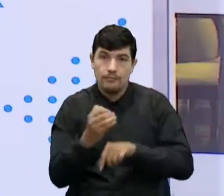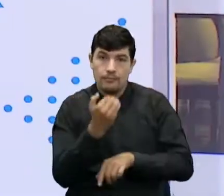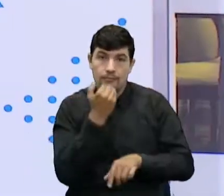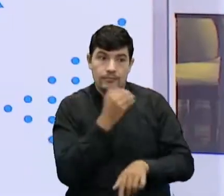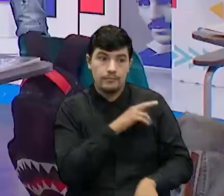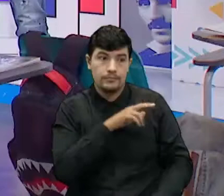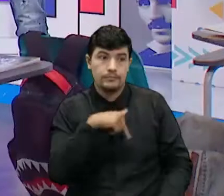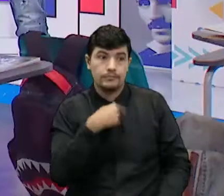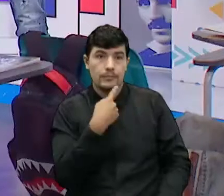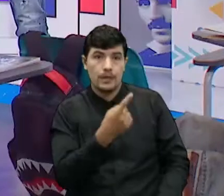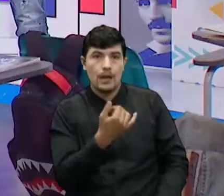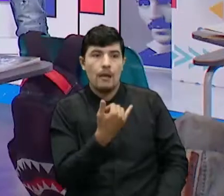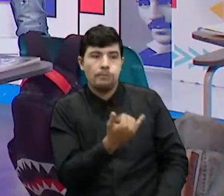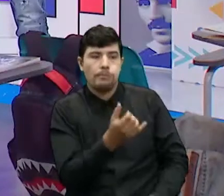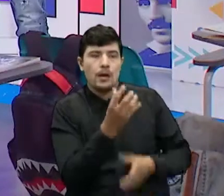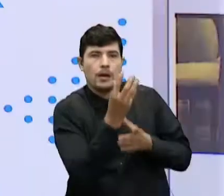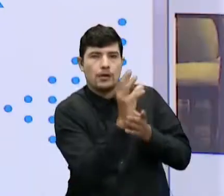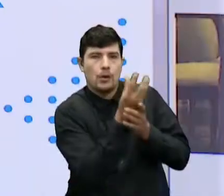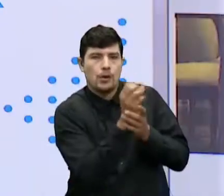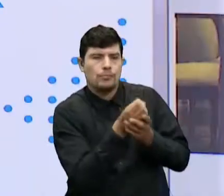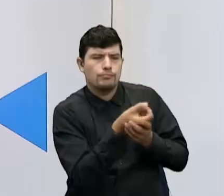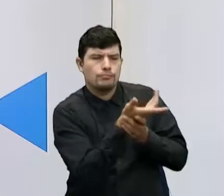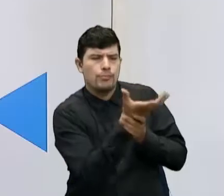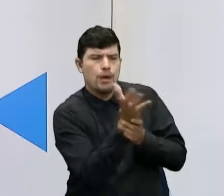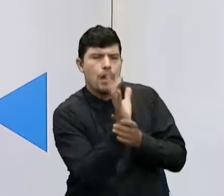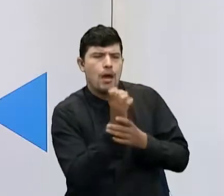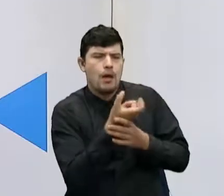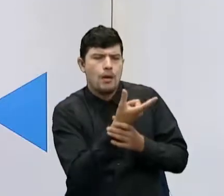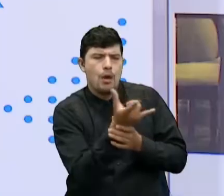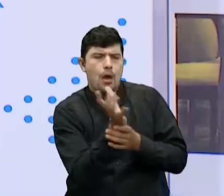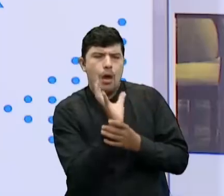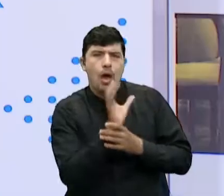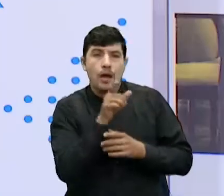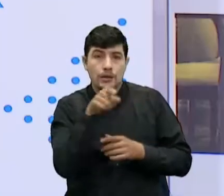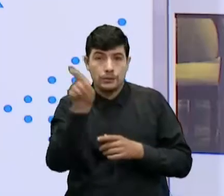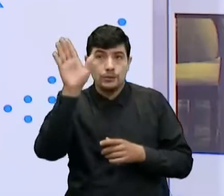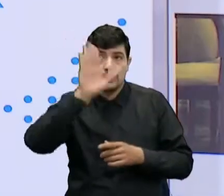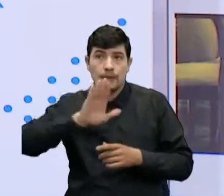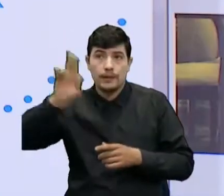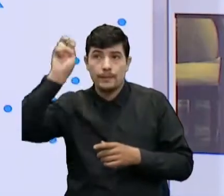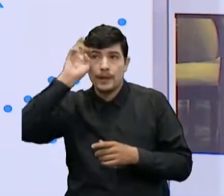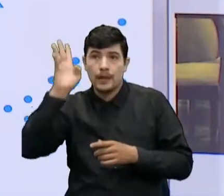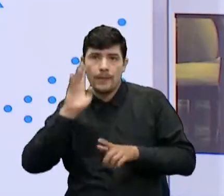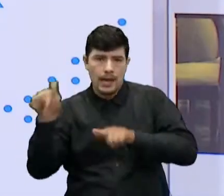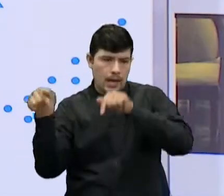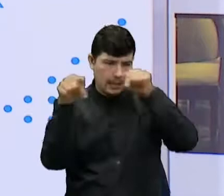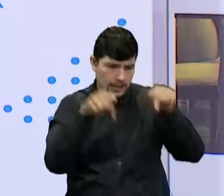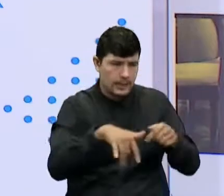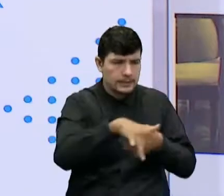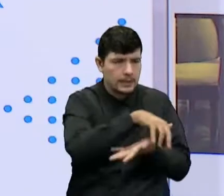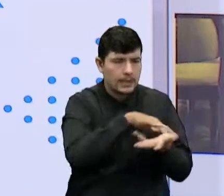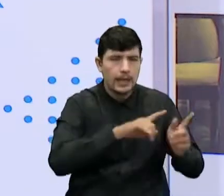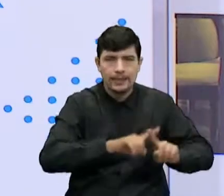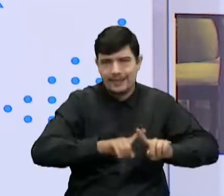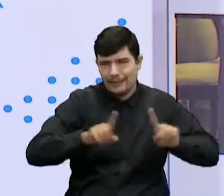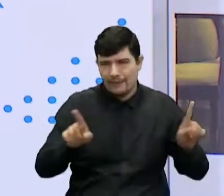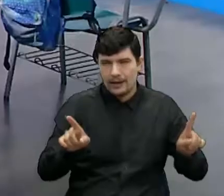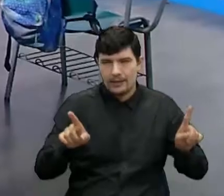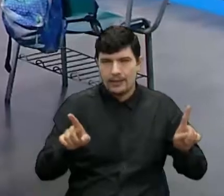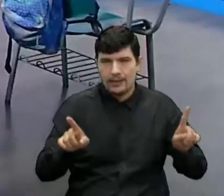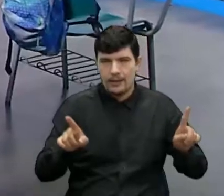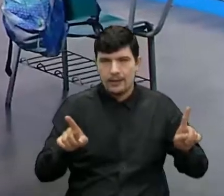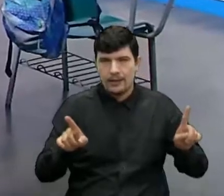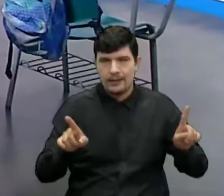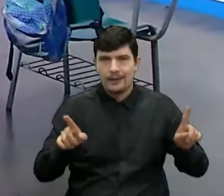encontramos una rosa En Norte de Santander En Norte de Santander Aquí la Pero de pronto puede variar Puede variar Es diferente